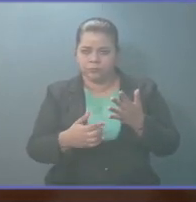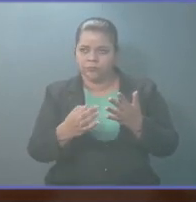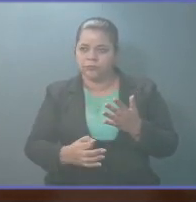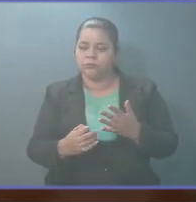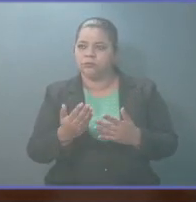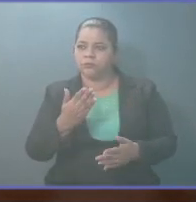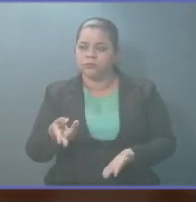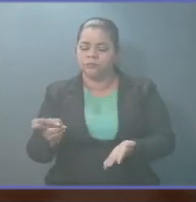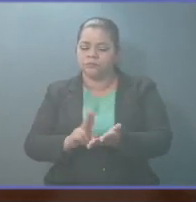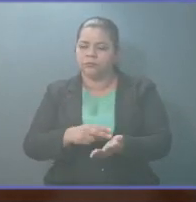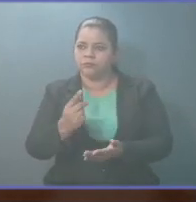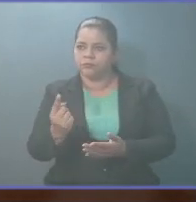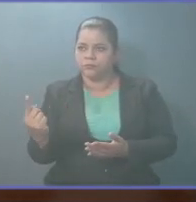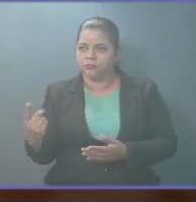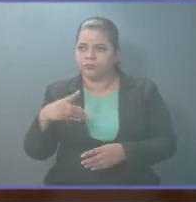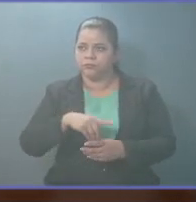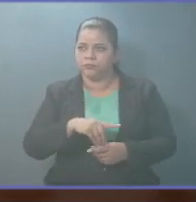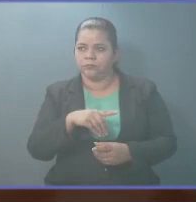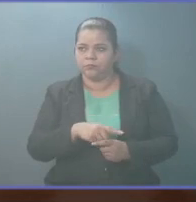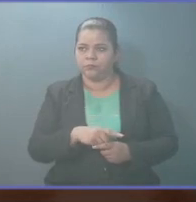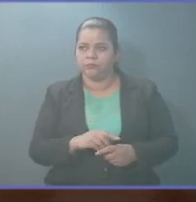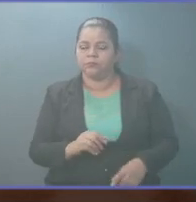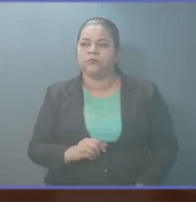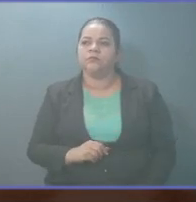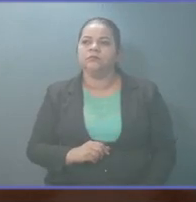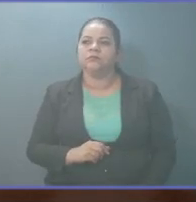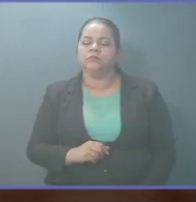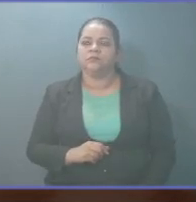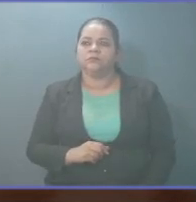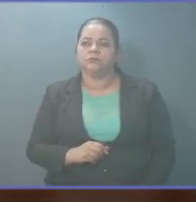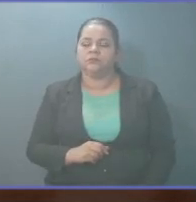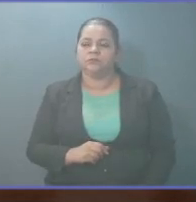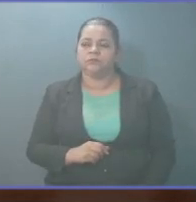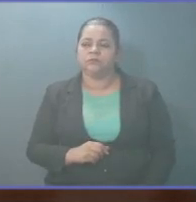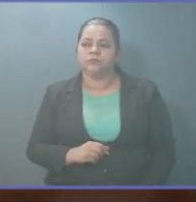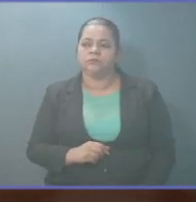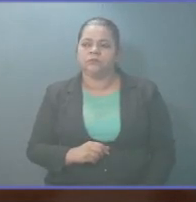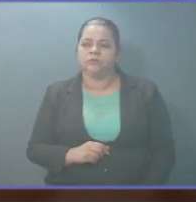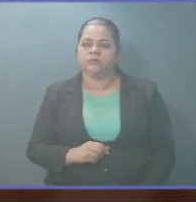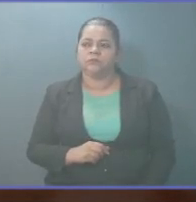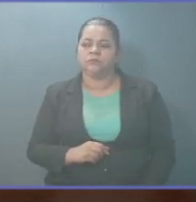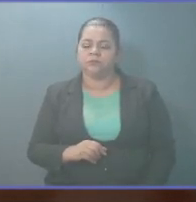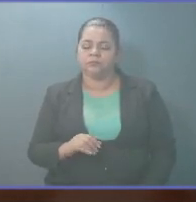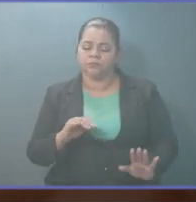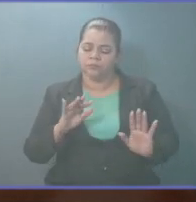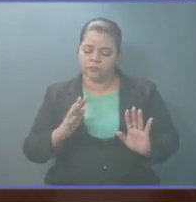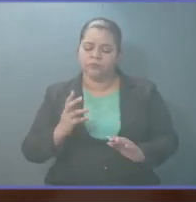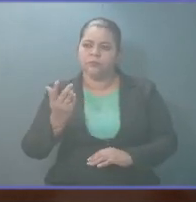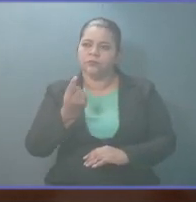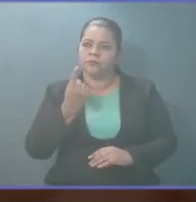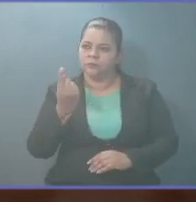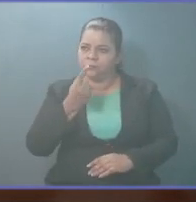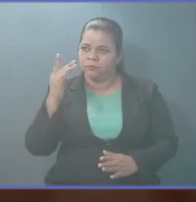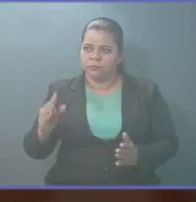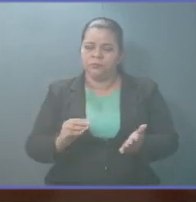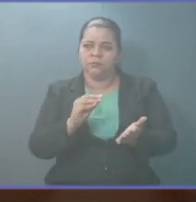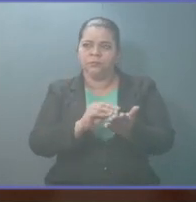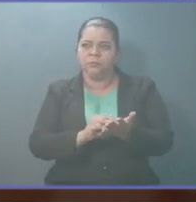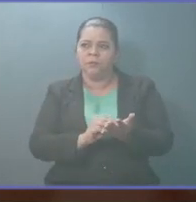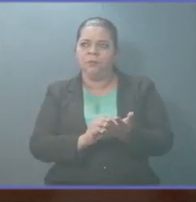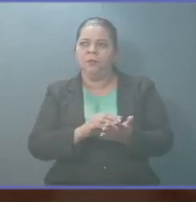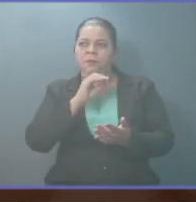Acuérdense que el inciso de este artículo habla de la resolución definitiva. O sea, tiene que ir en concordancia porque estamos